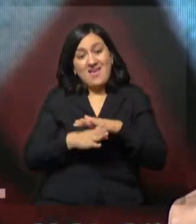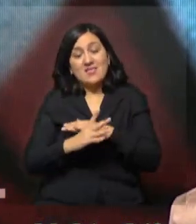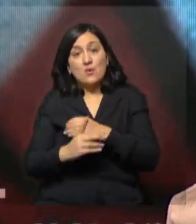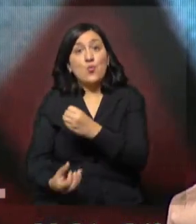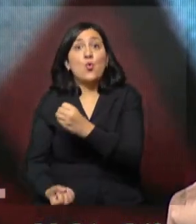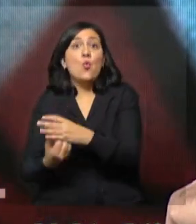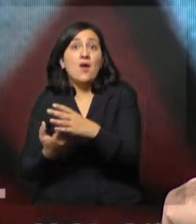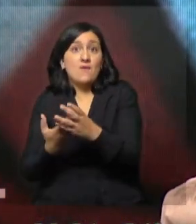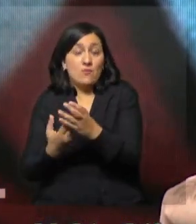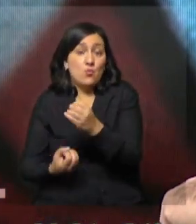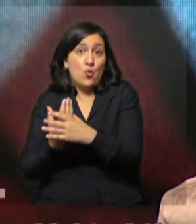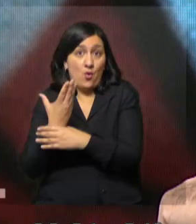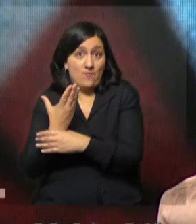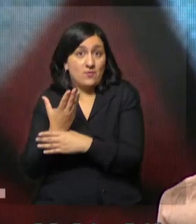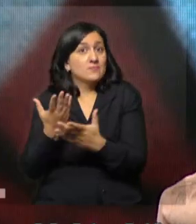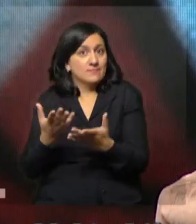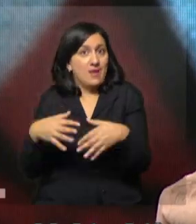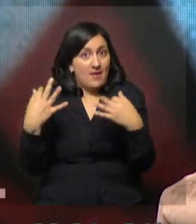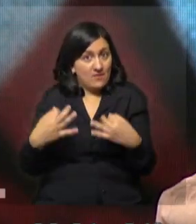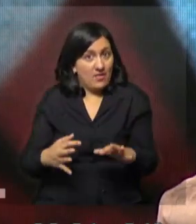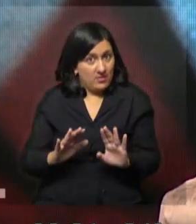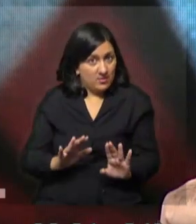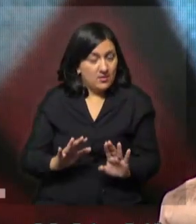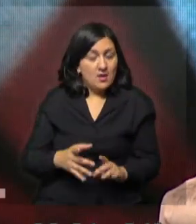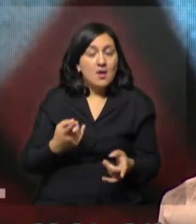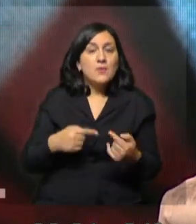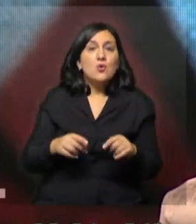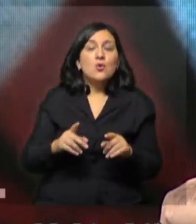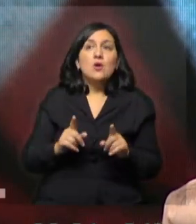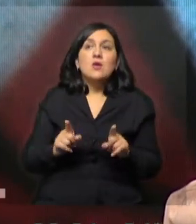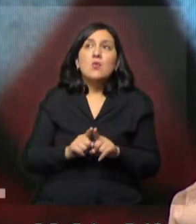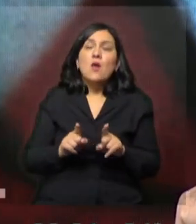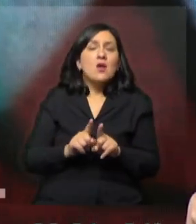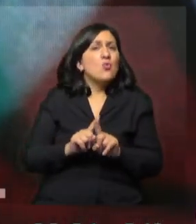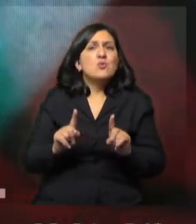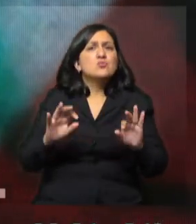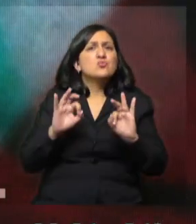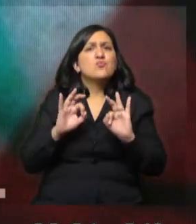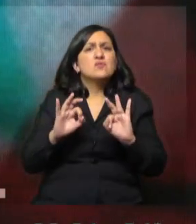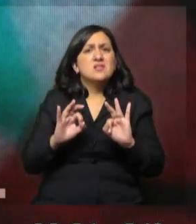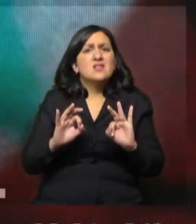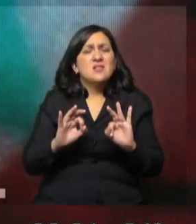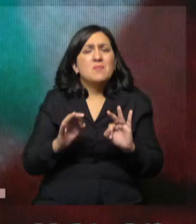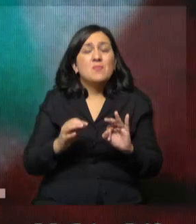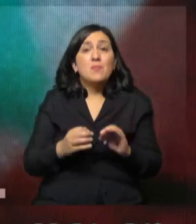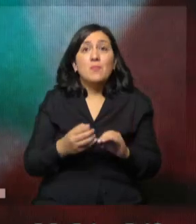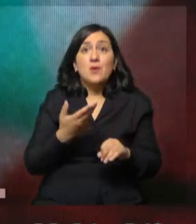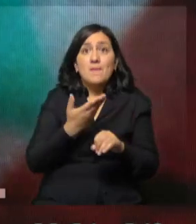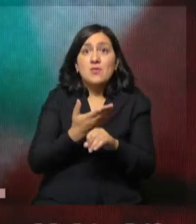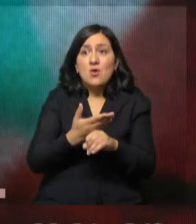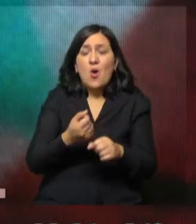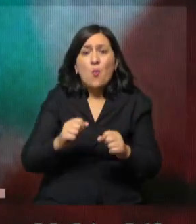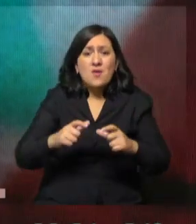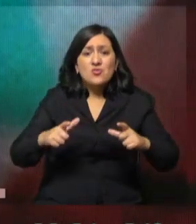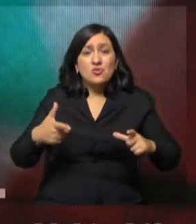UTE, lo que decíamos los trabajadores era verdad, ¿no? Y bueno, pero igual es insuficiente a la hora de la demanda que tenemos, el aumento del